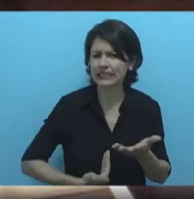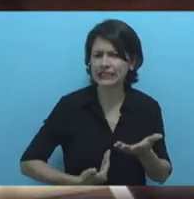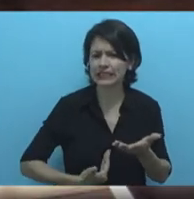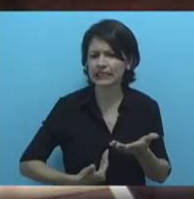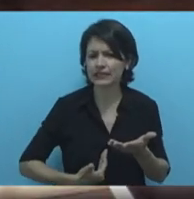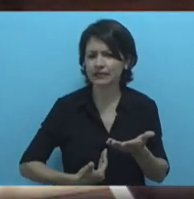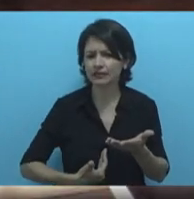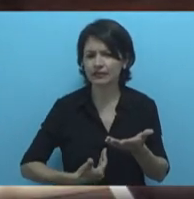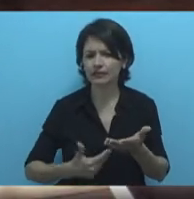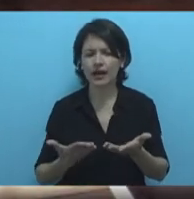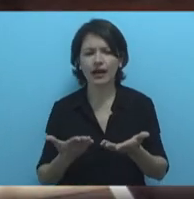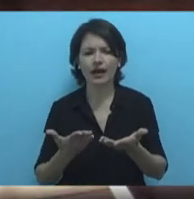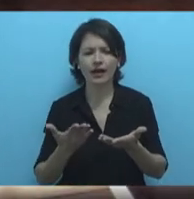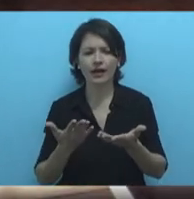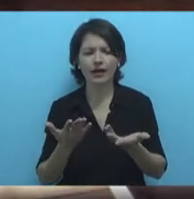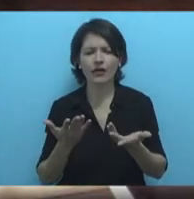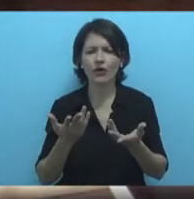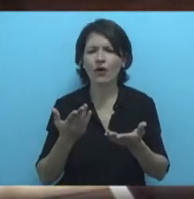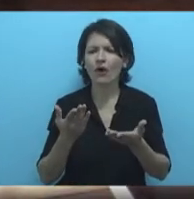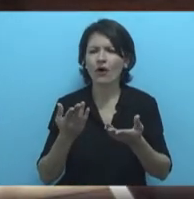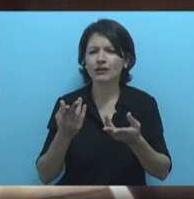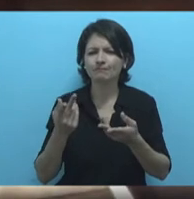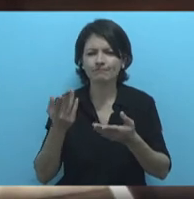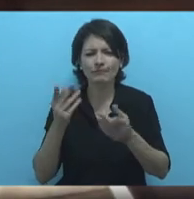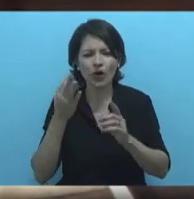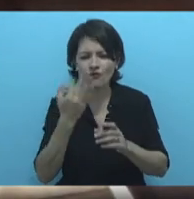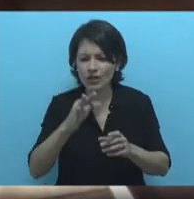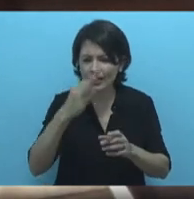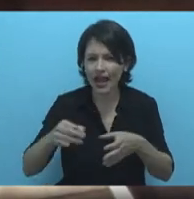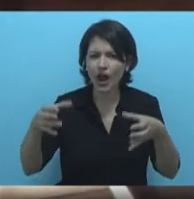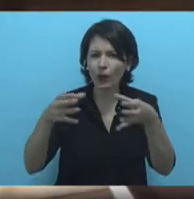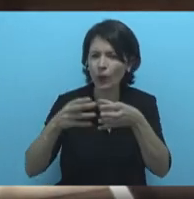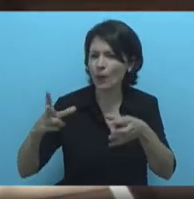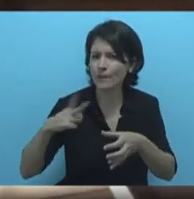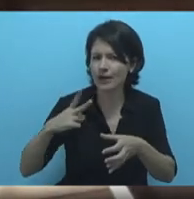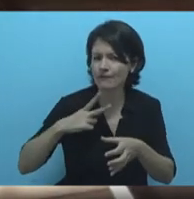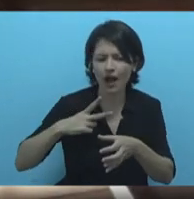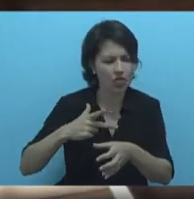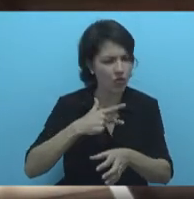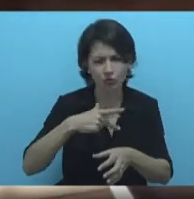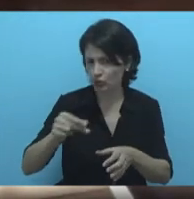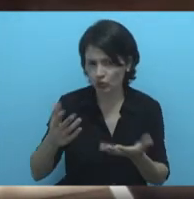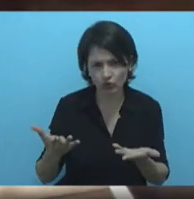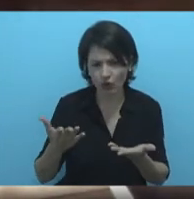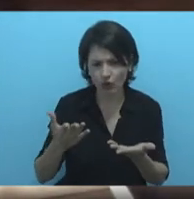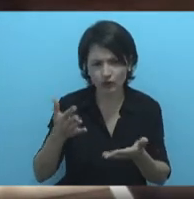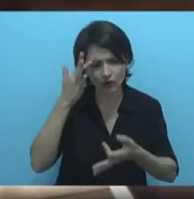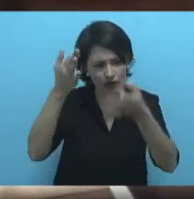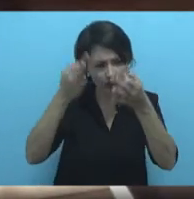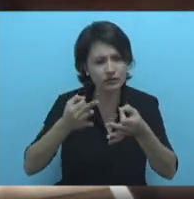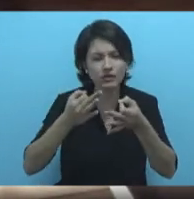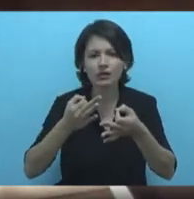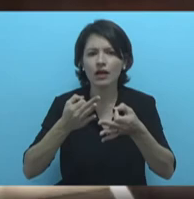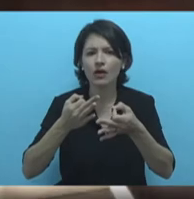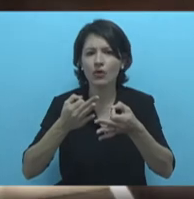organización de entidades privadas sin fines de lucro el estado lo que debe hacer siempre y así lo ha dicho la corte nacional en la jurisprudencia